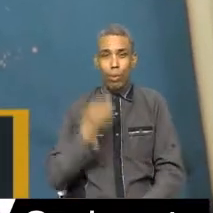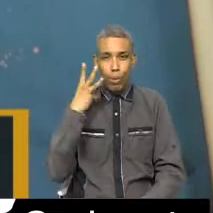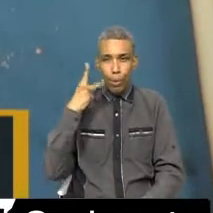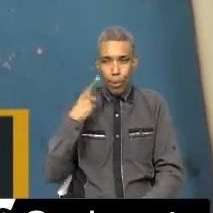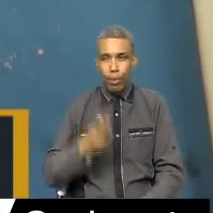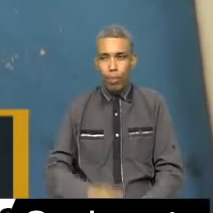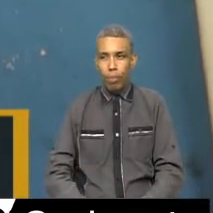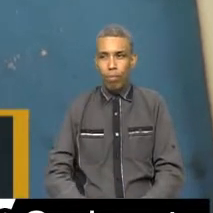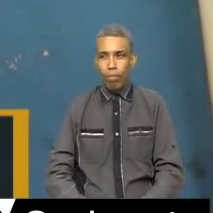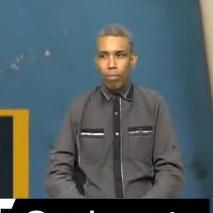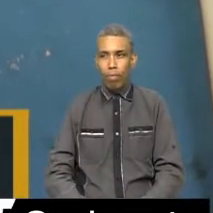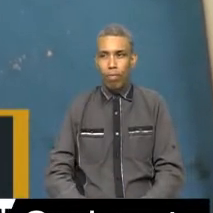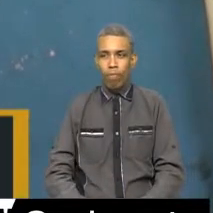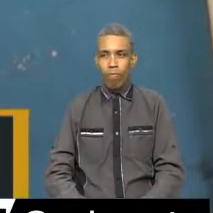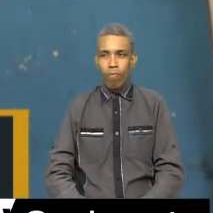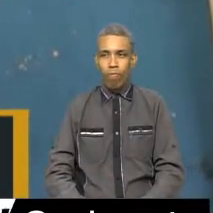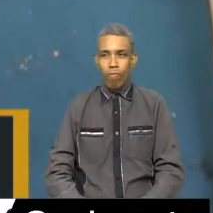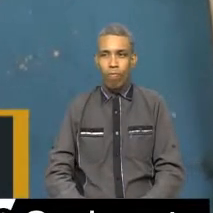a veces sí.